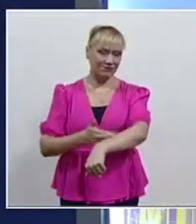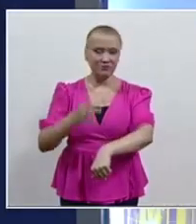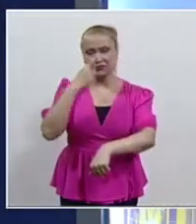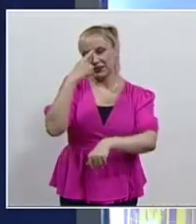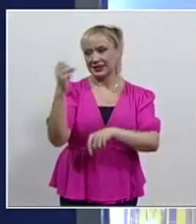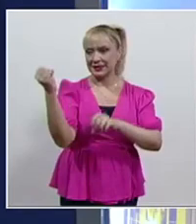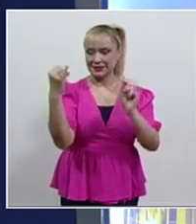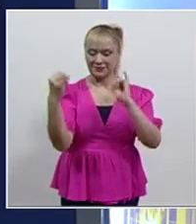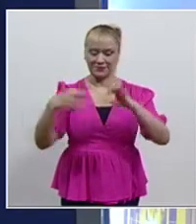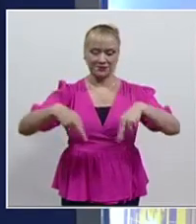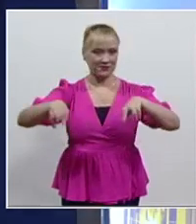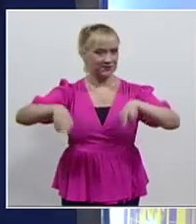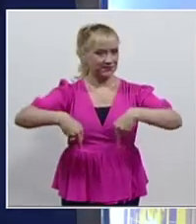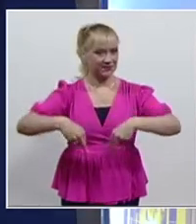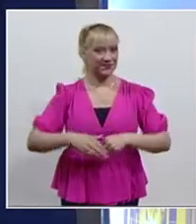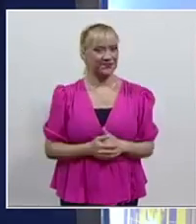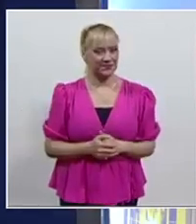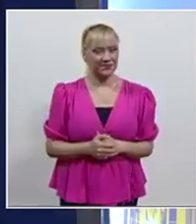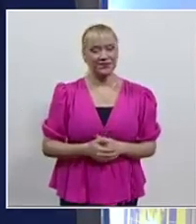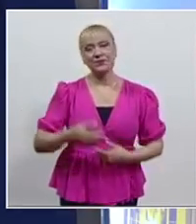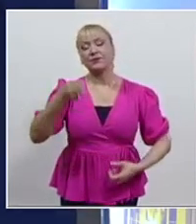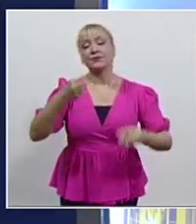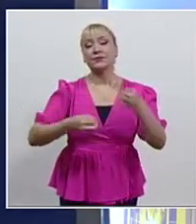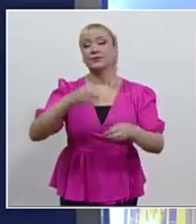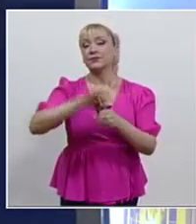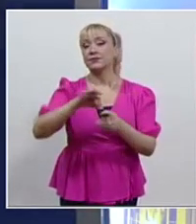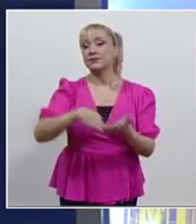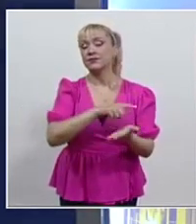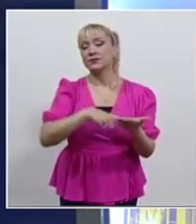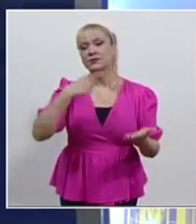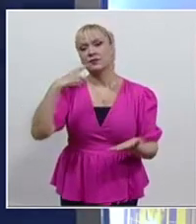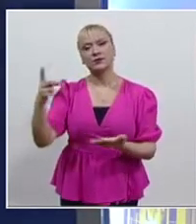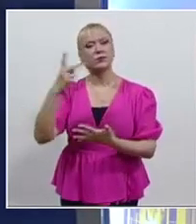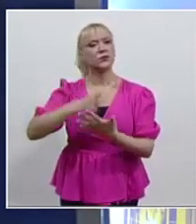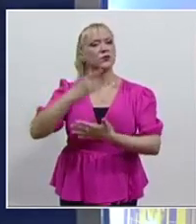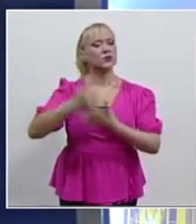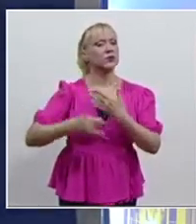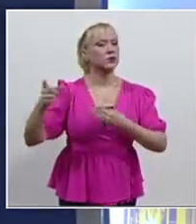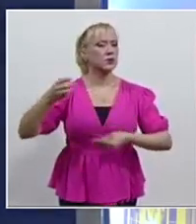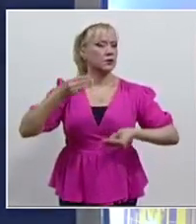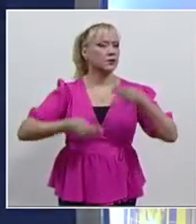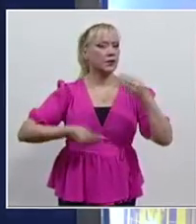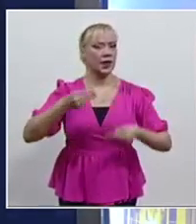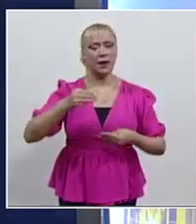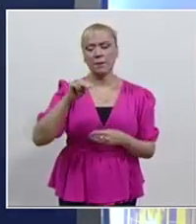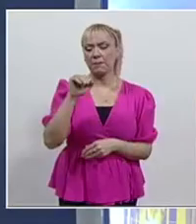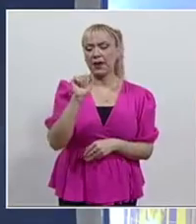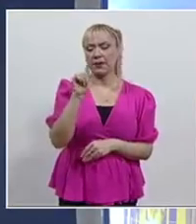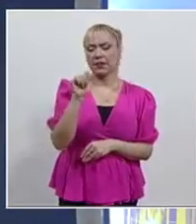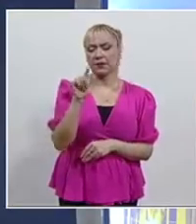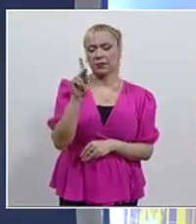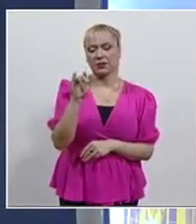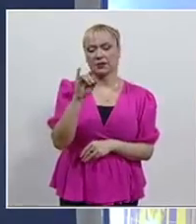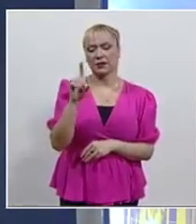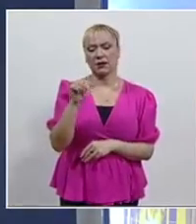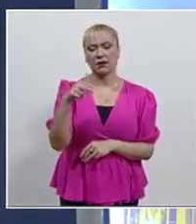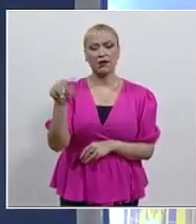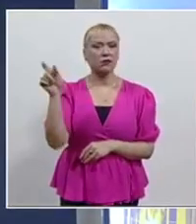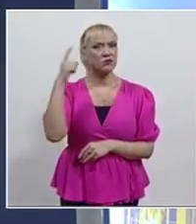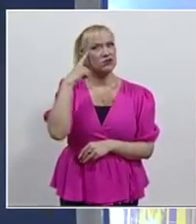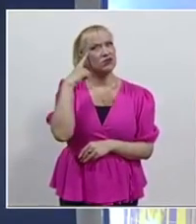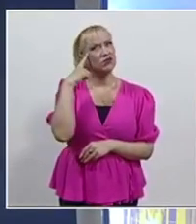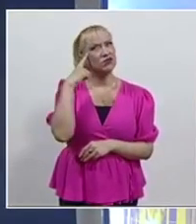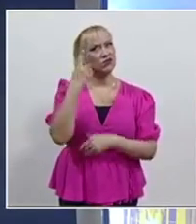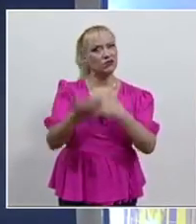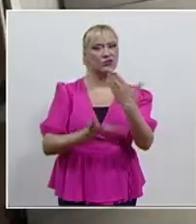En otra información, el Tribunal Electoral dio a conocer el proyecto del magistrado Felipe de la Mata Pizaña, con el que propone resolver el juicio